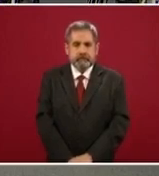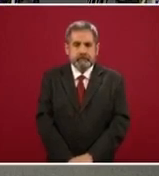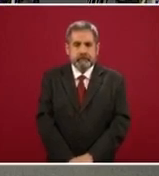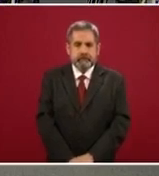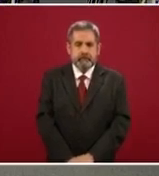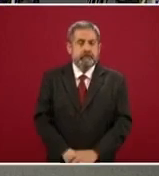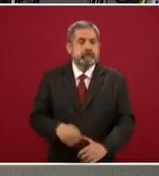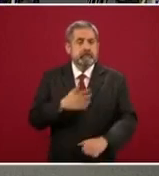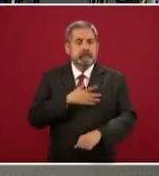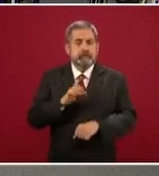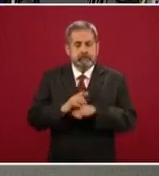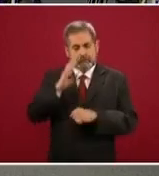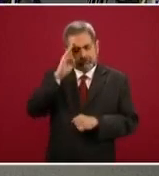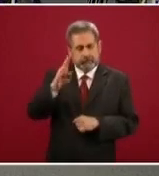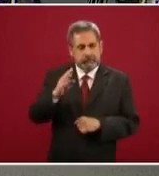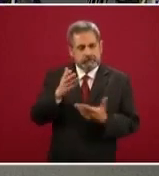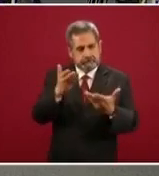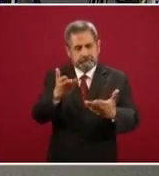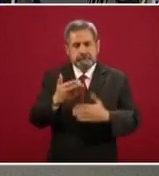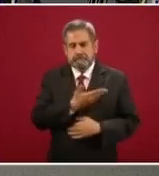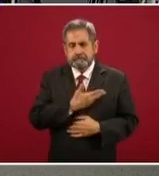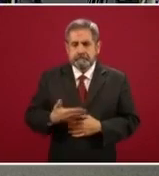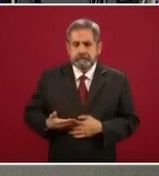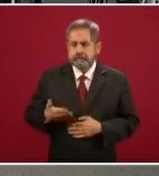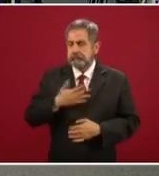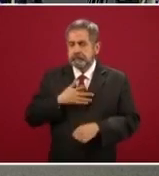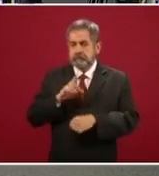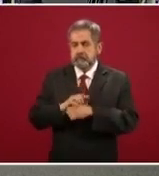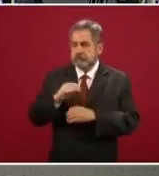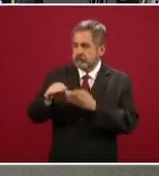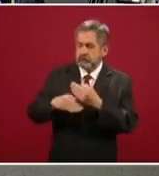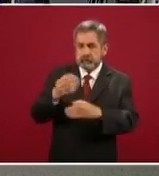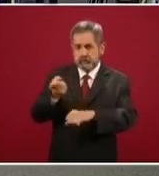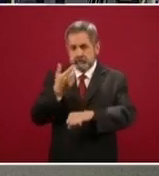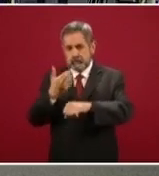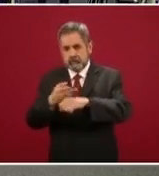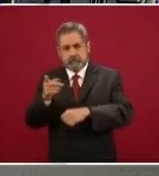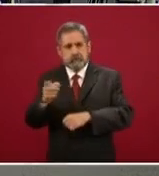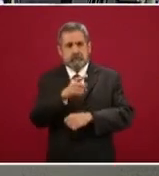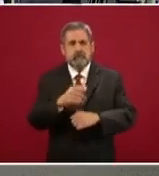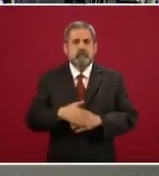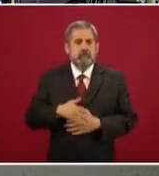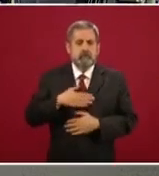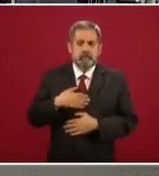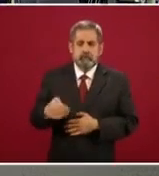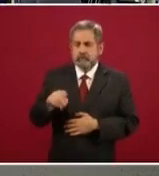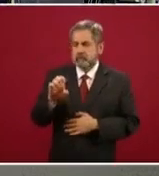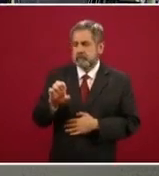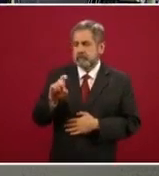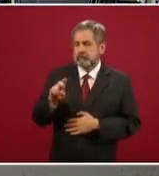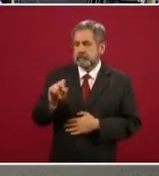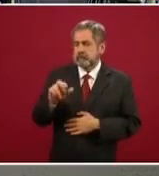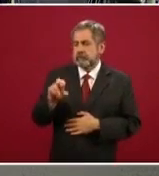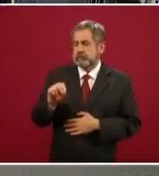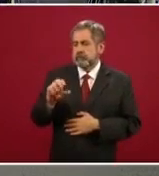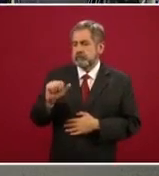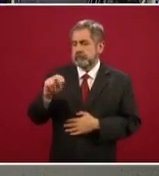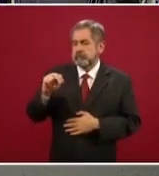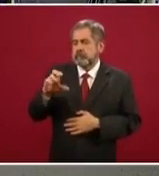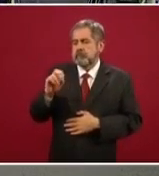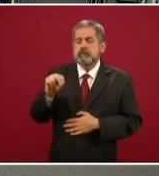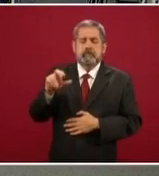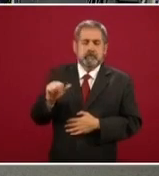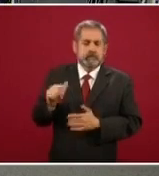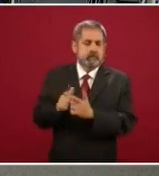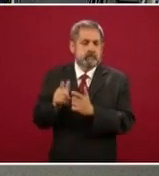Buenos días, señor presidente. Buenos días, señor secretario. Eduardo Esquivel Ancona, Análisis